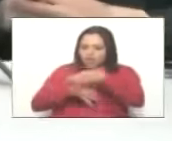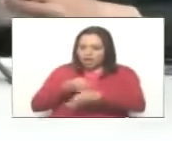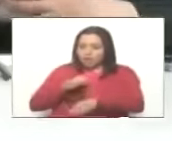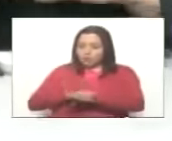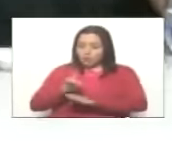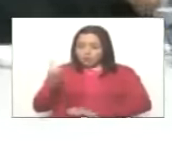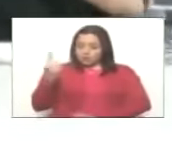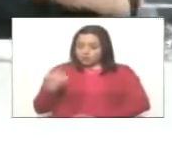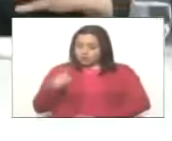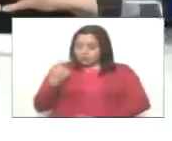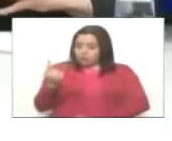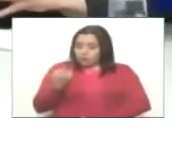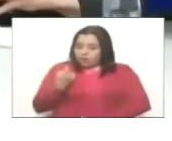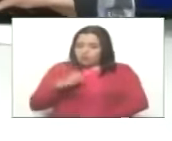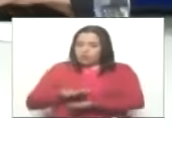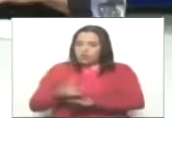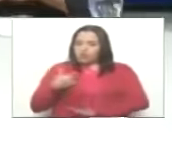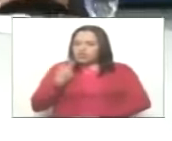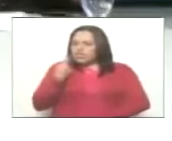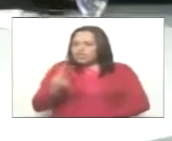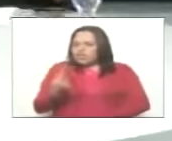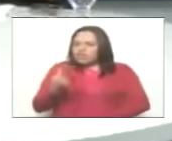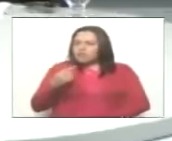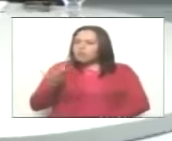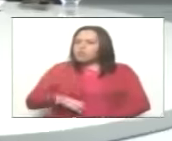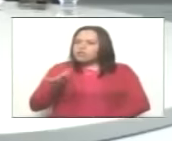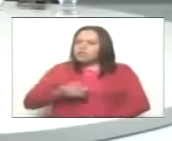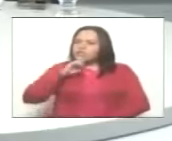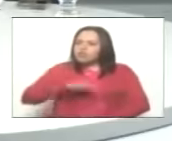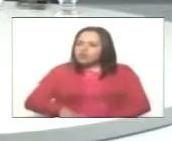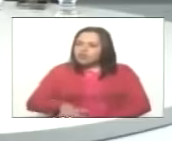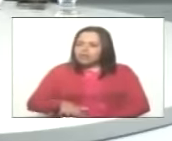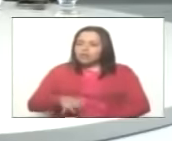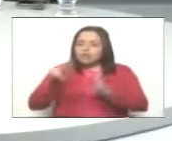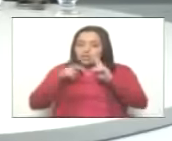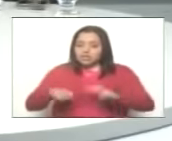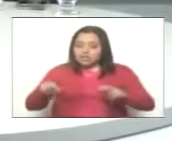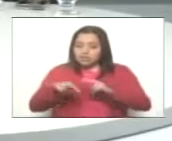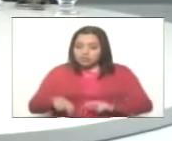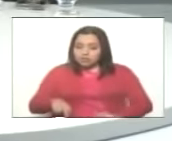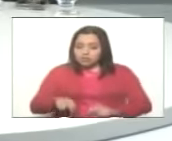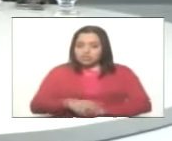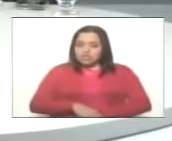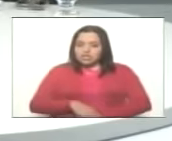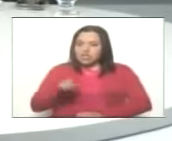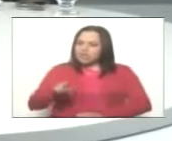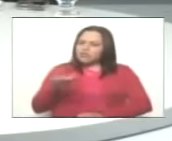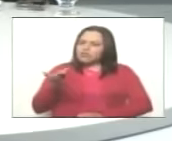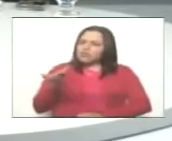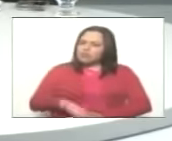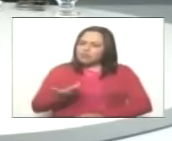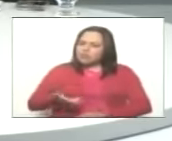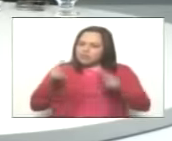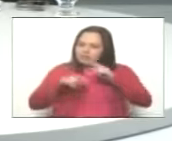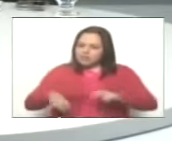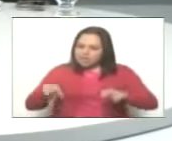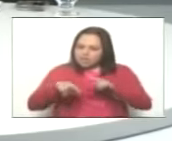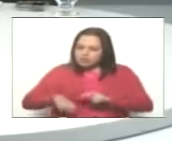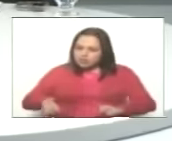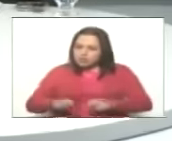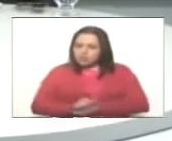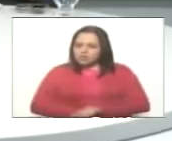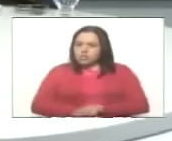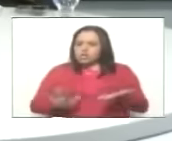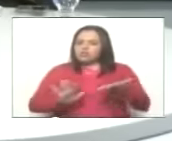tú me preguntas... ¿Por qué yo califico histórica la investigación y qué precedente marca? Yo creo que marca un precedente de investigación de